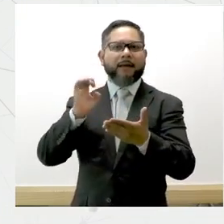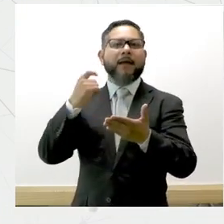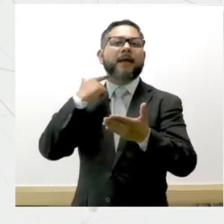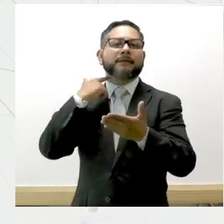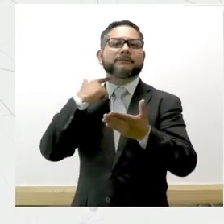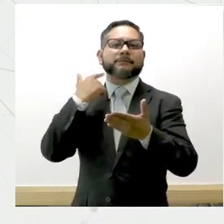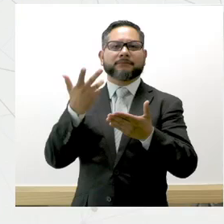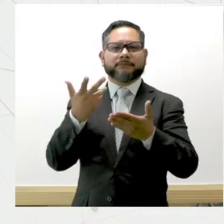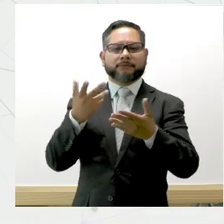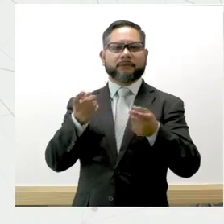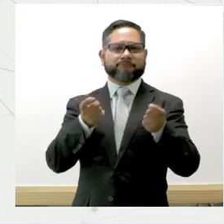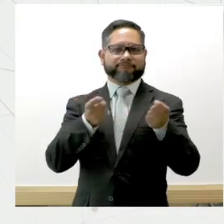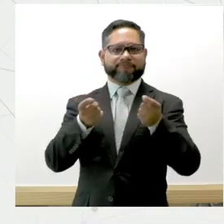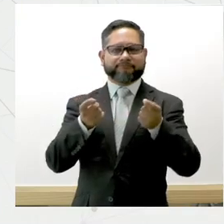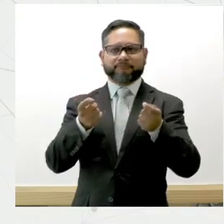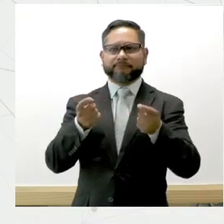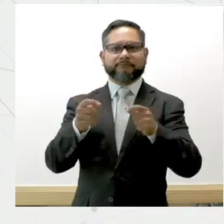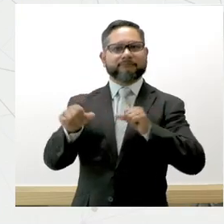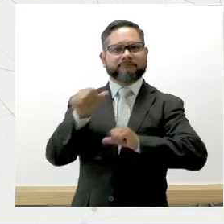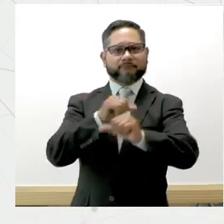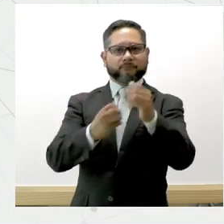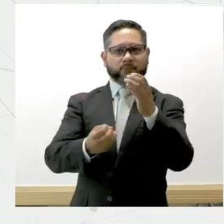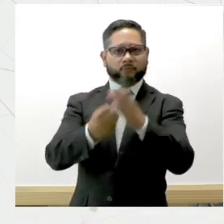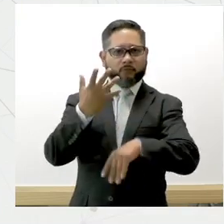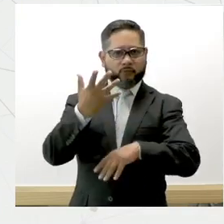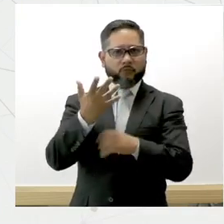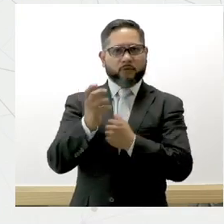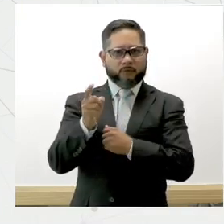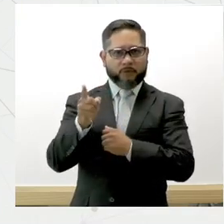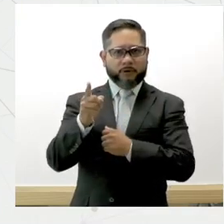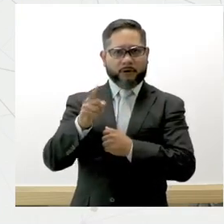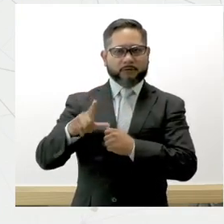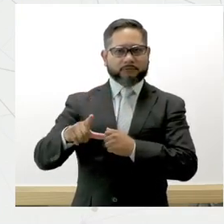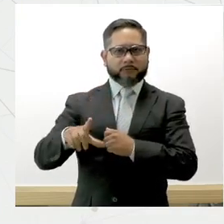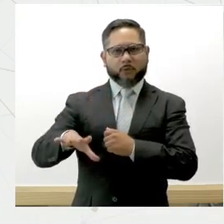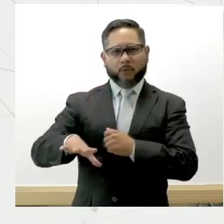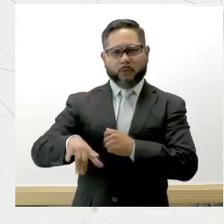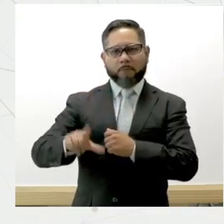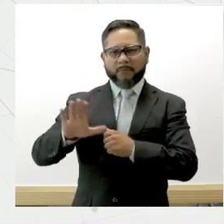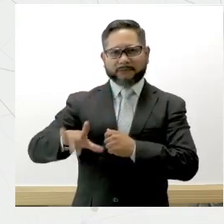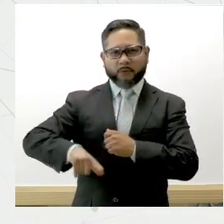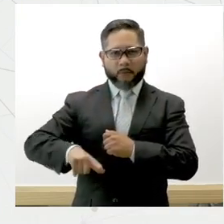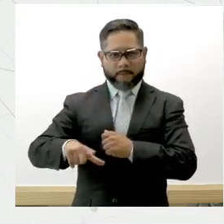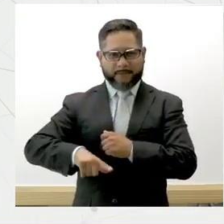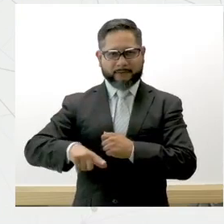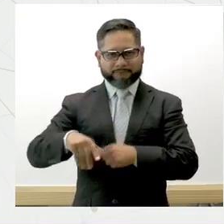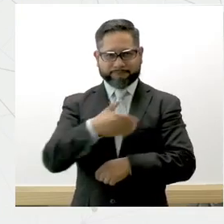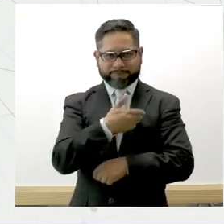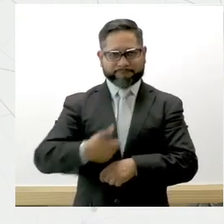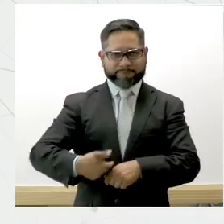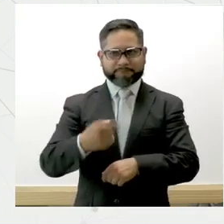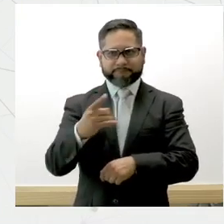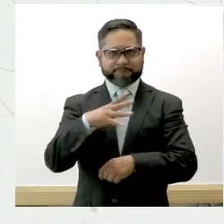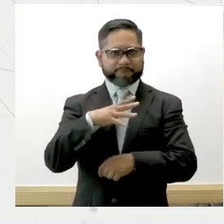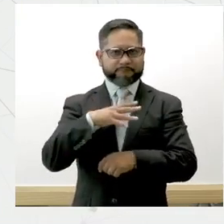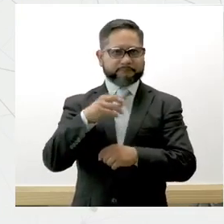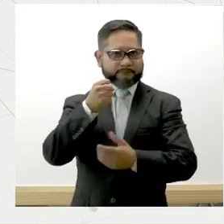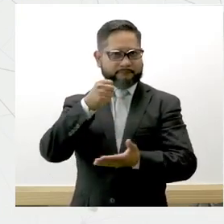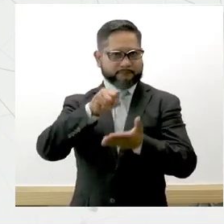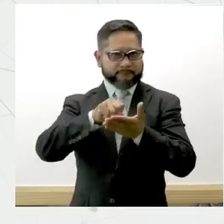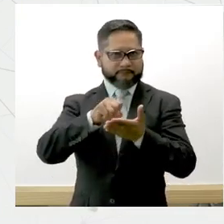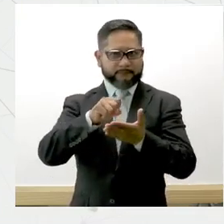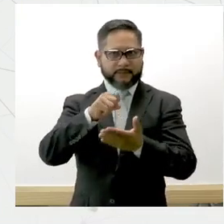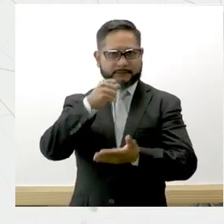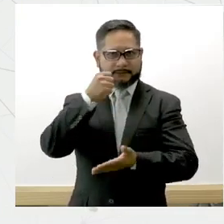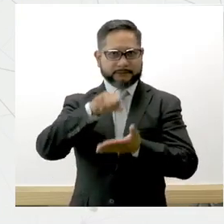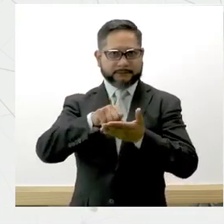justo acaba de tomar posesión el nuevo ministro y entiendo que continuará con esta senda. Ha habido ciertos cambios en la Secretaría de Estado de Administración Digital